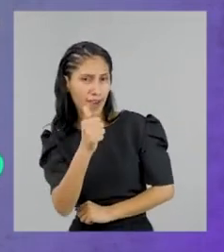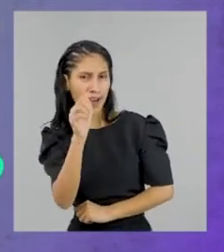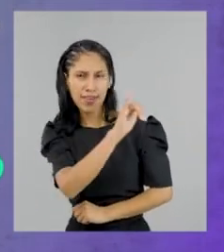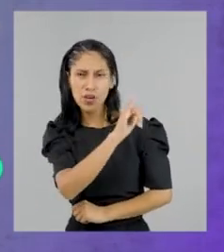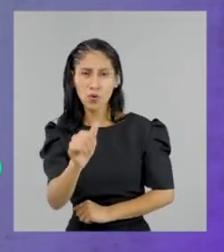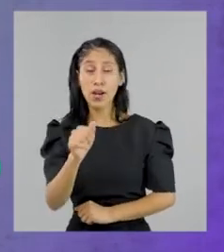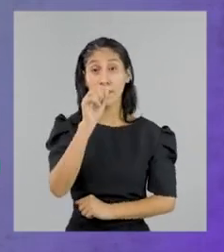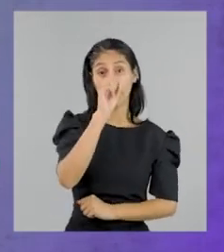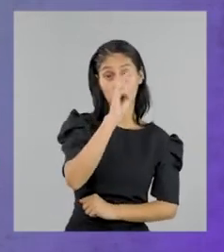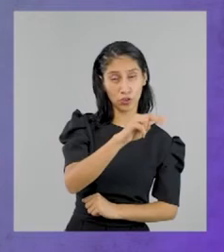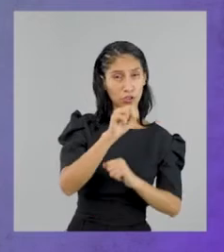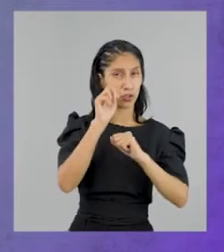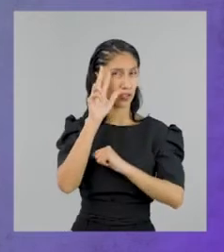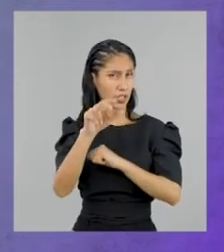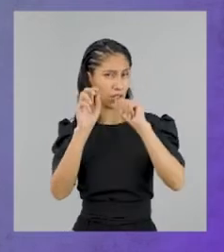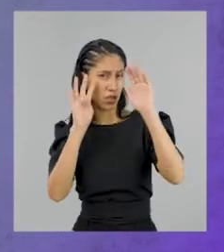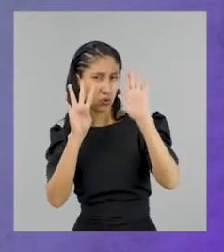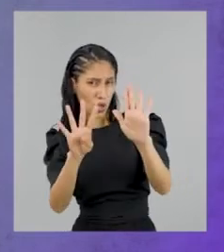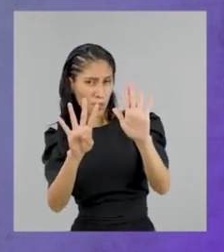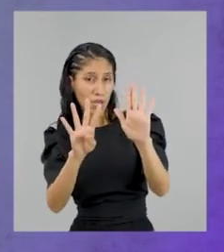Coseno de A igual